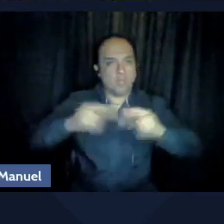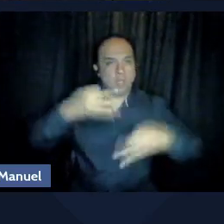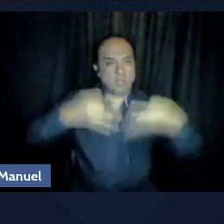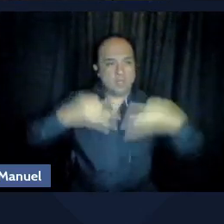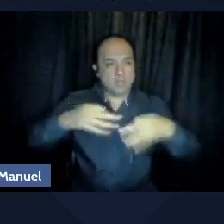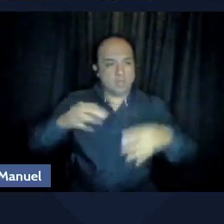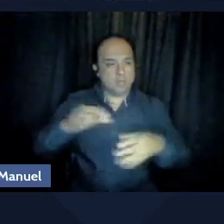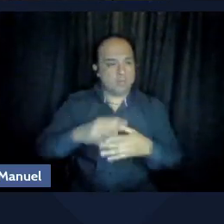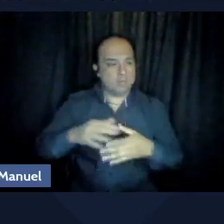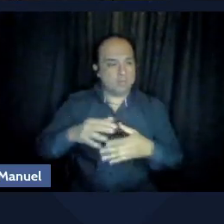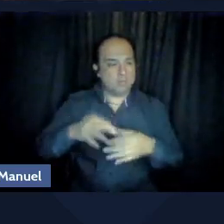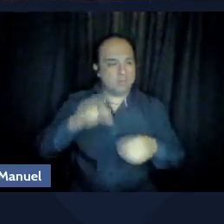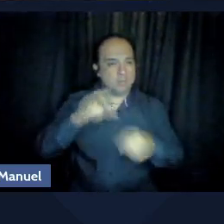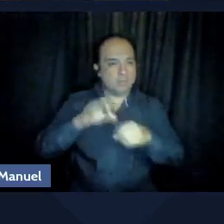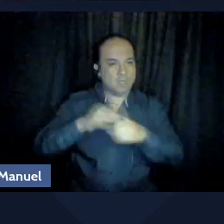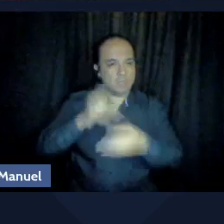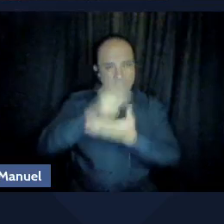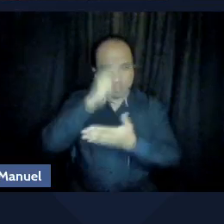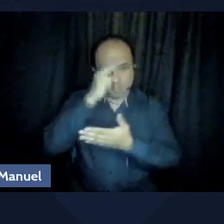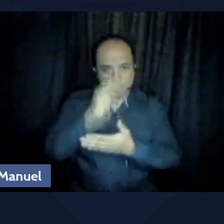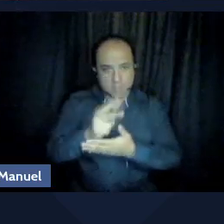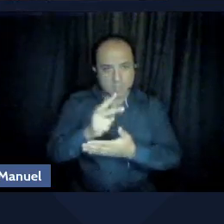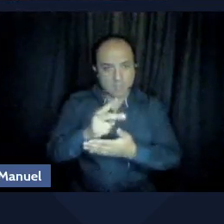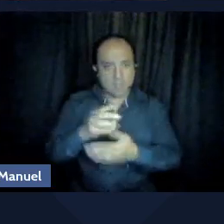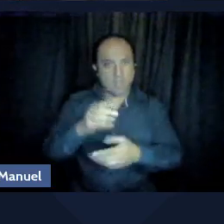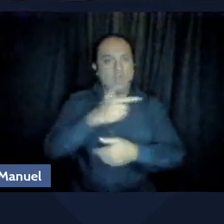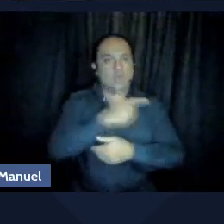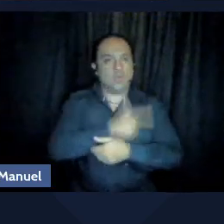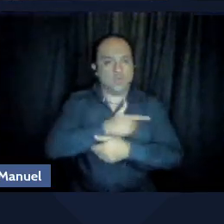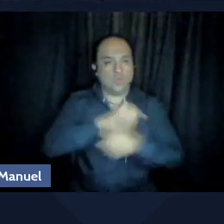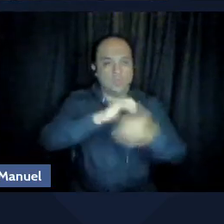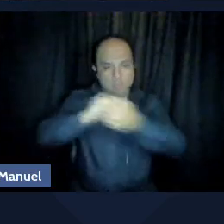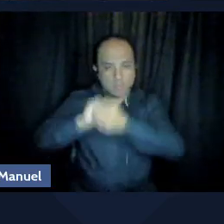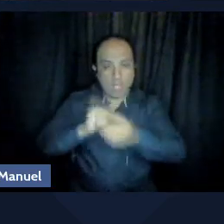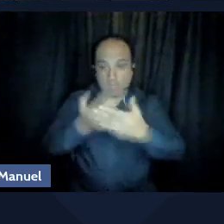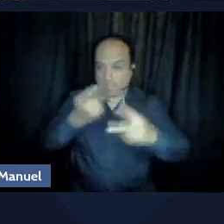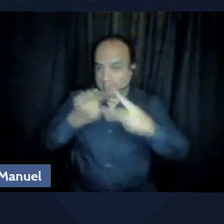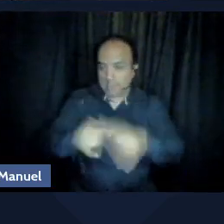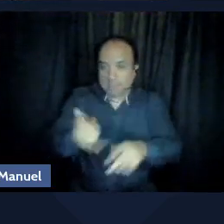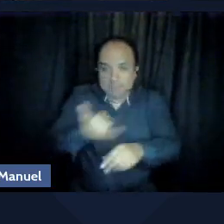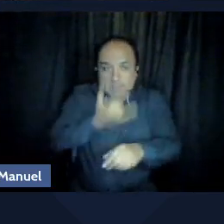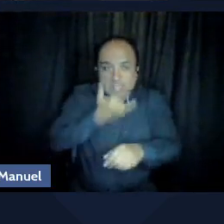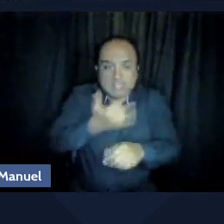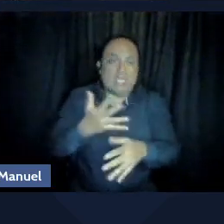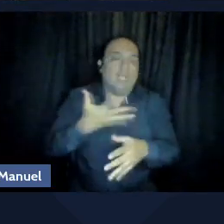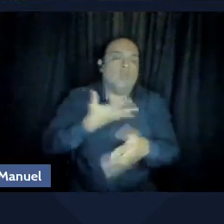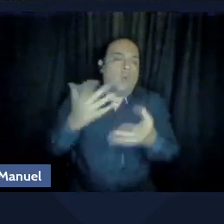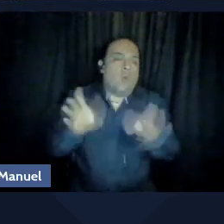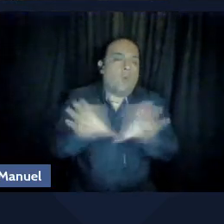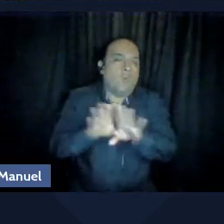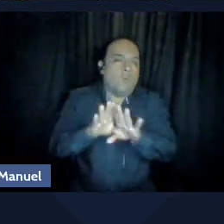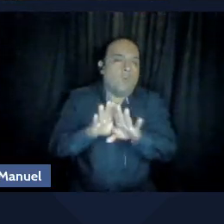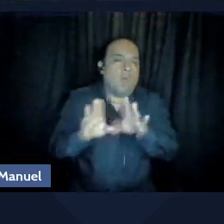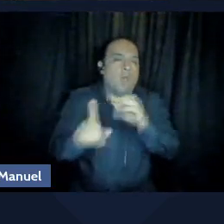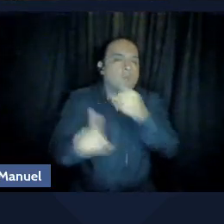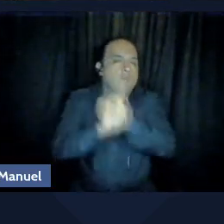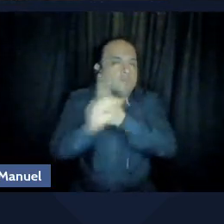saludarlos hoy, 20 de junio de no, no lo, 2024. no puedo ver Antes de nada. iniciar, una disculpa, tuvimos algunos pequeños.